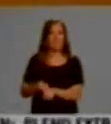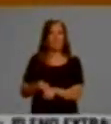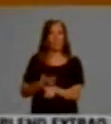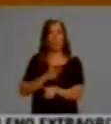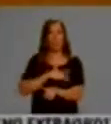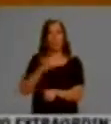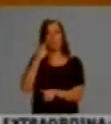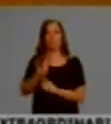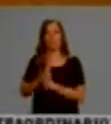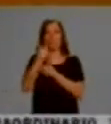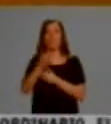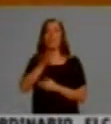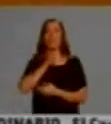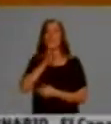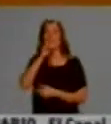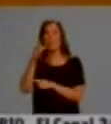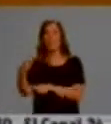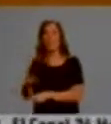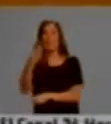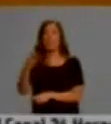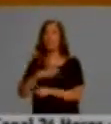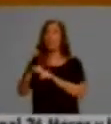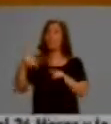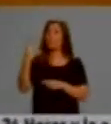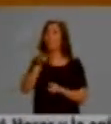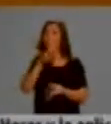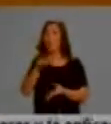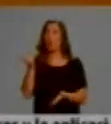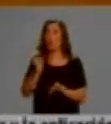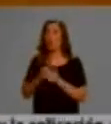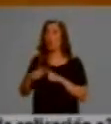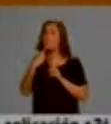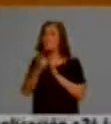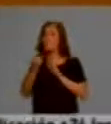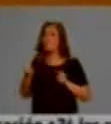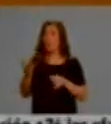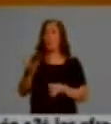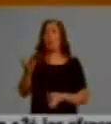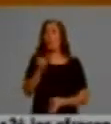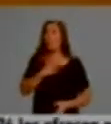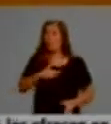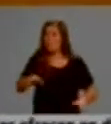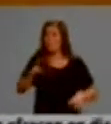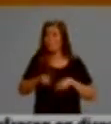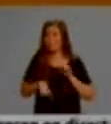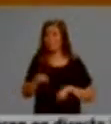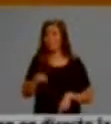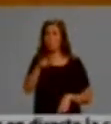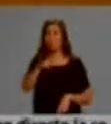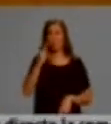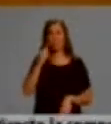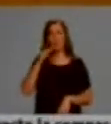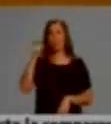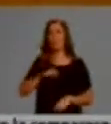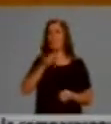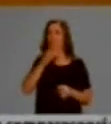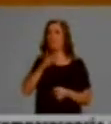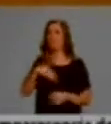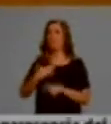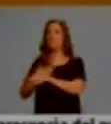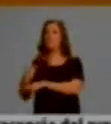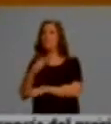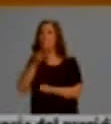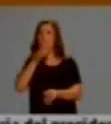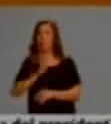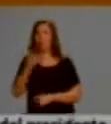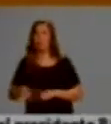otro ataque de sinceridad del señor Bárcena, señor Rajoy. O las dos cosas, que es justamente lo que pienso yo, las